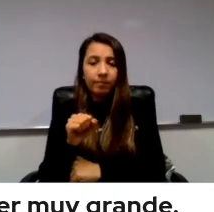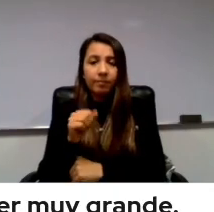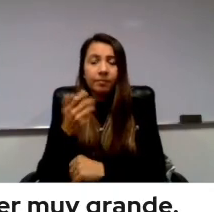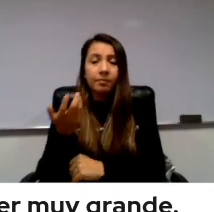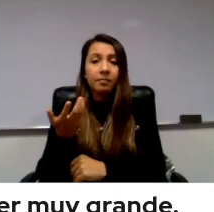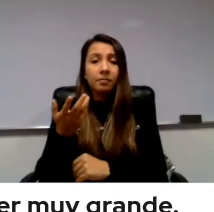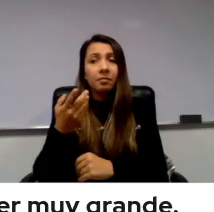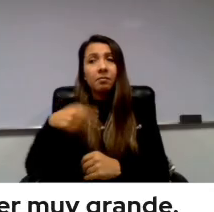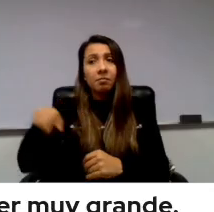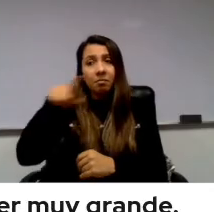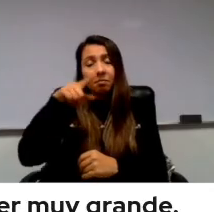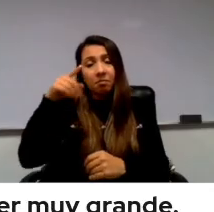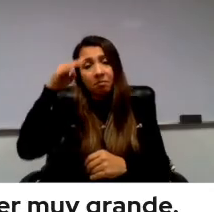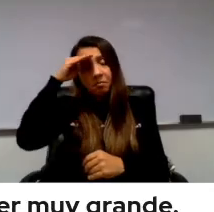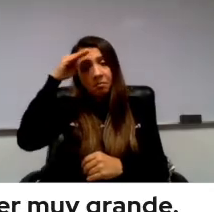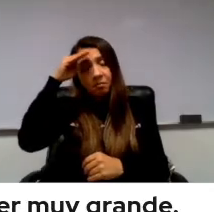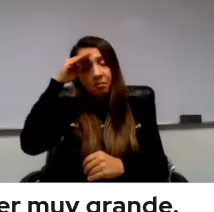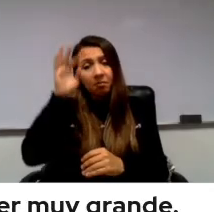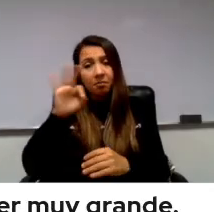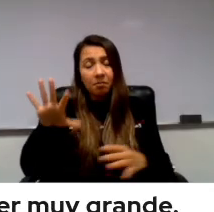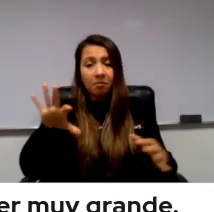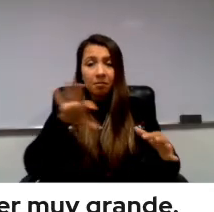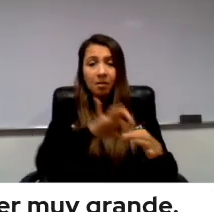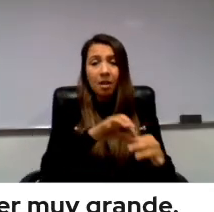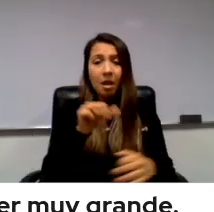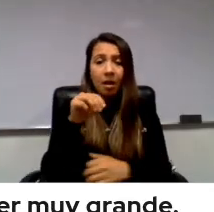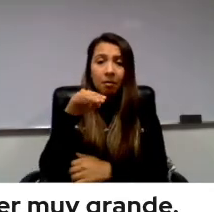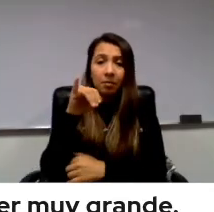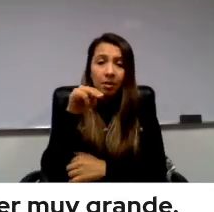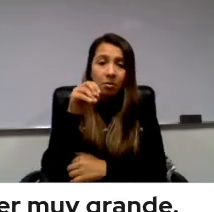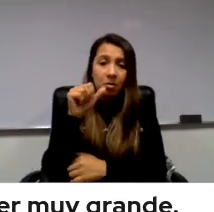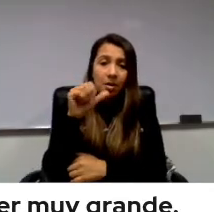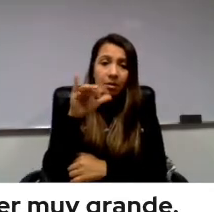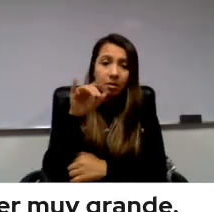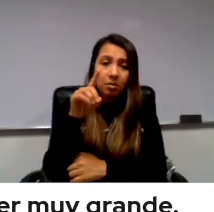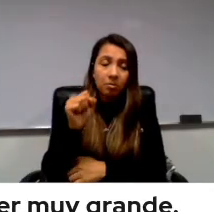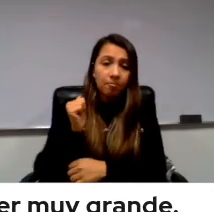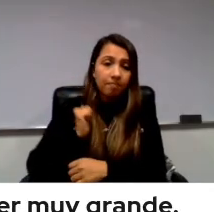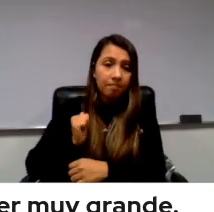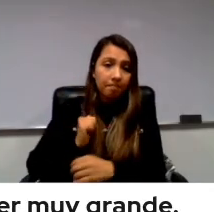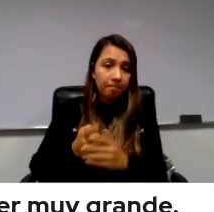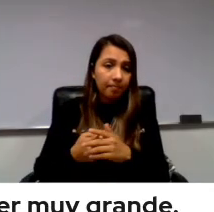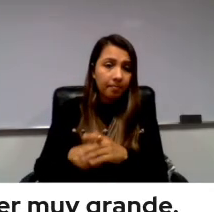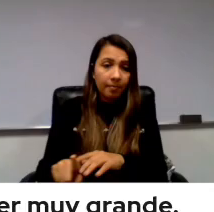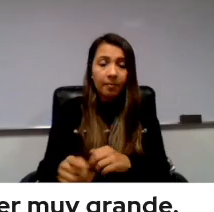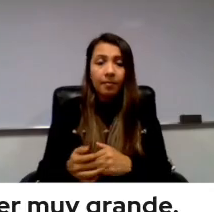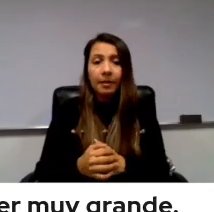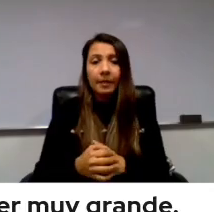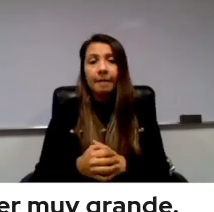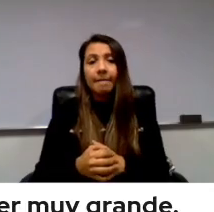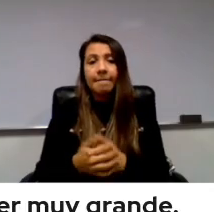Y pues hay quien sugiere que probablemente estuvieran asociados a los aminoácidos desde el principio, ¿no? Entonces,